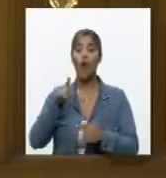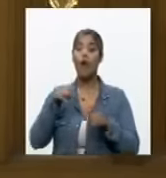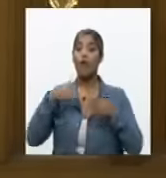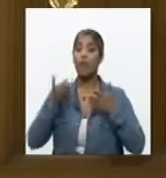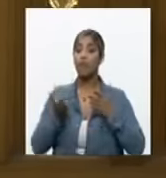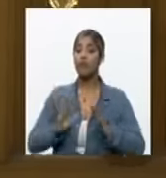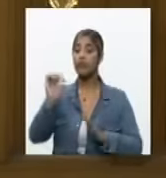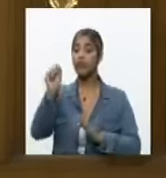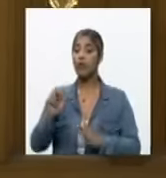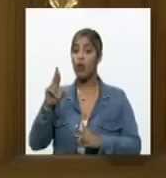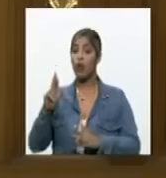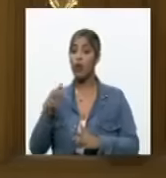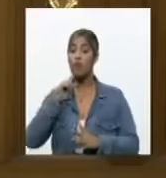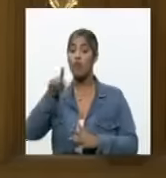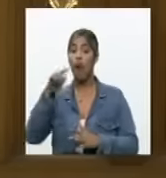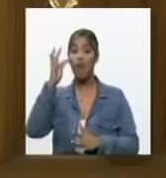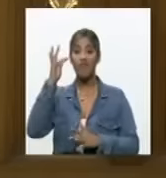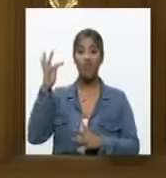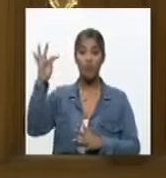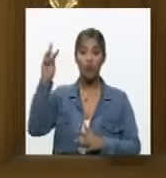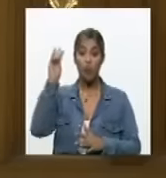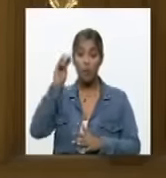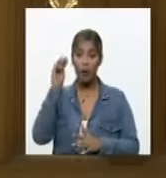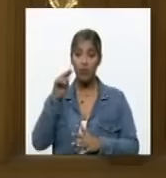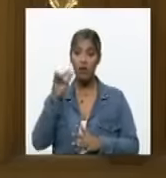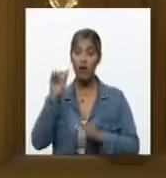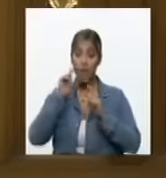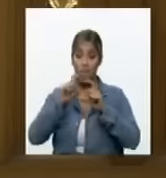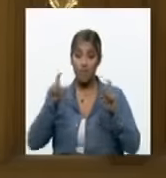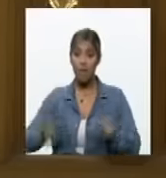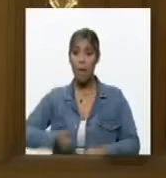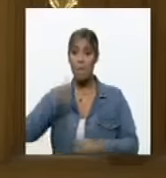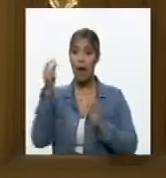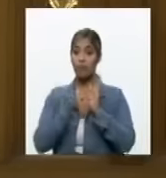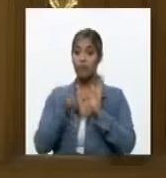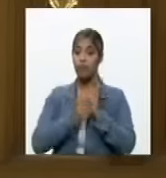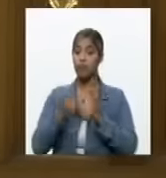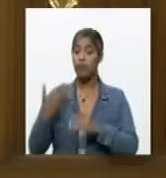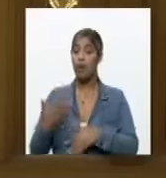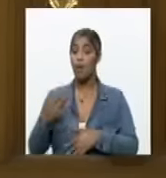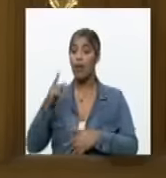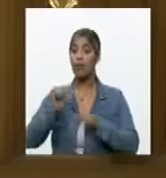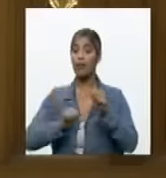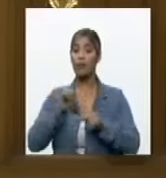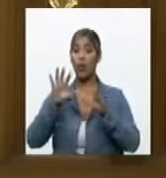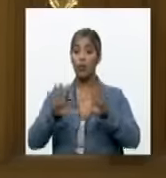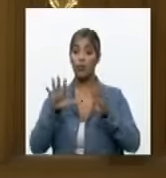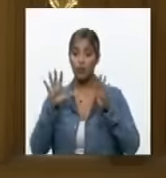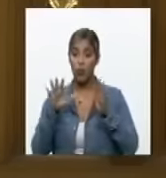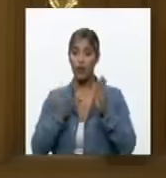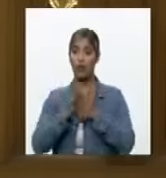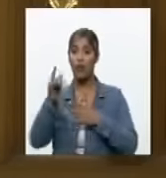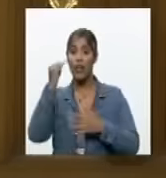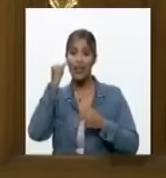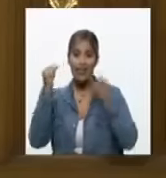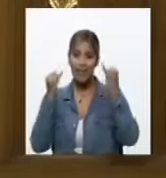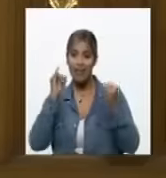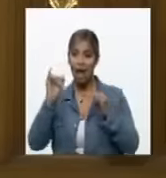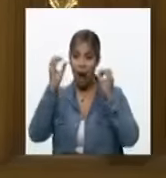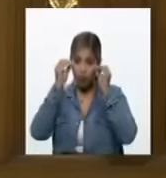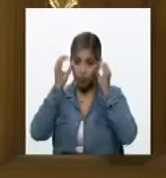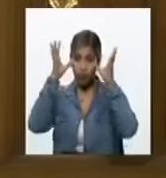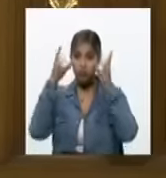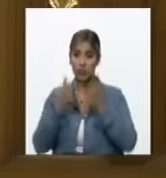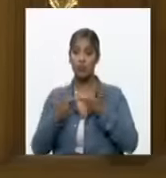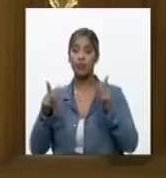Simón Rodríguez como uno de los filósofos, pedagogos y formadores más prominentes del siglo XIX, mediante sus ideales y saberes de